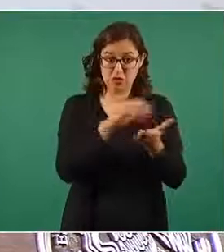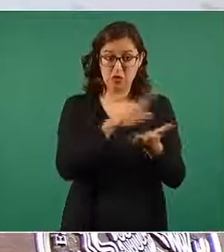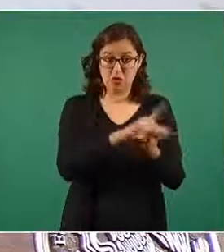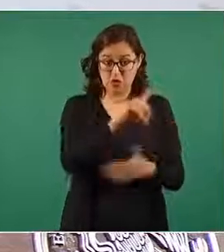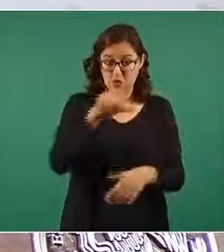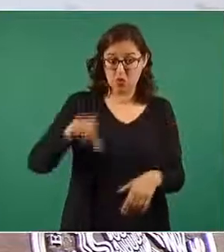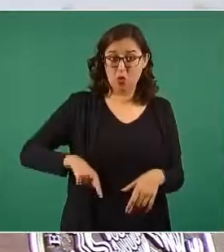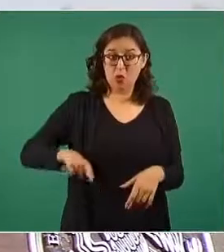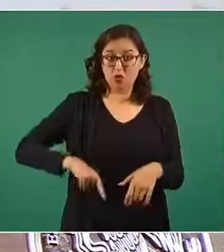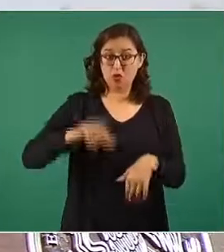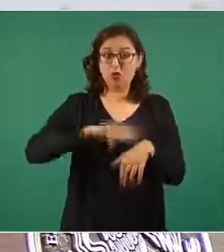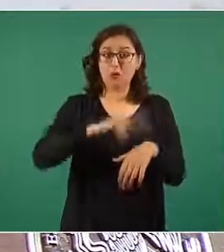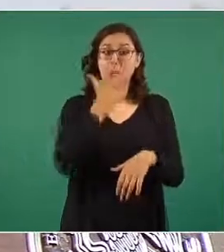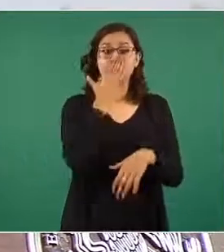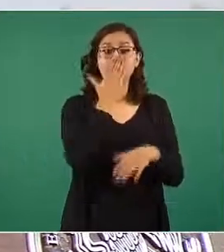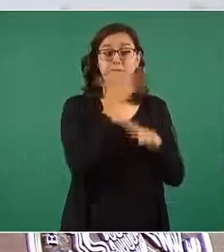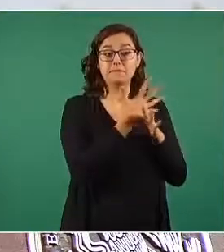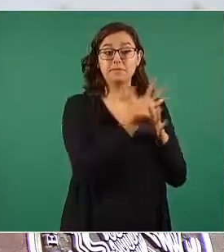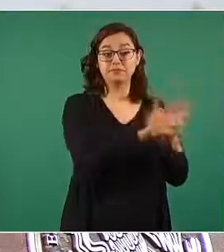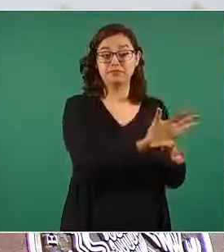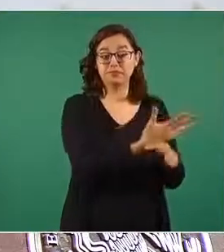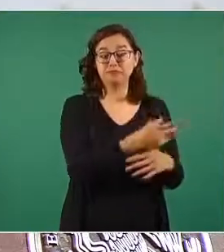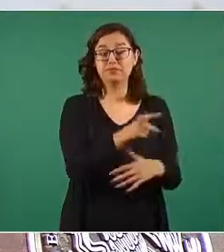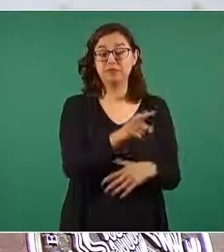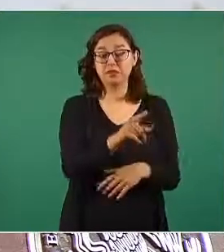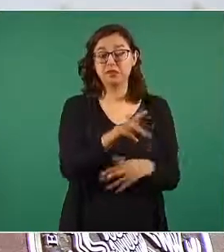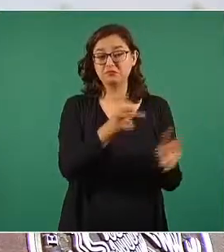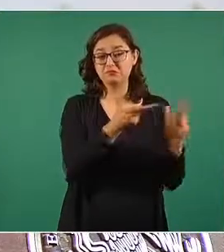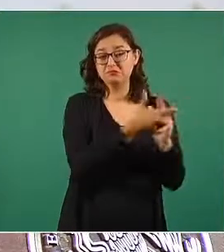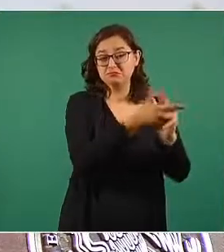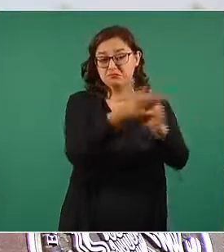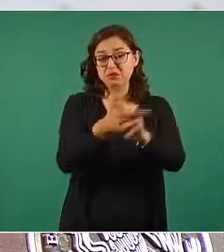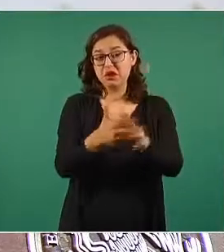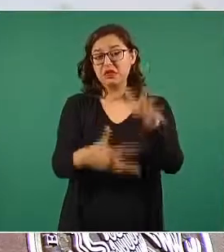de Sonora de ese entonces, 15,000,